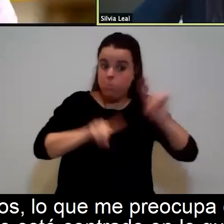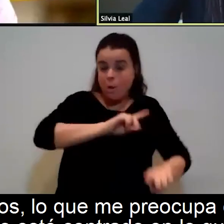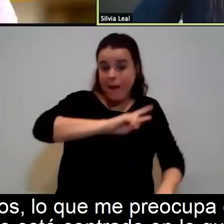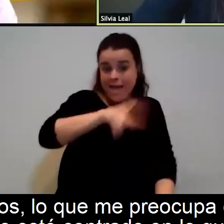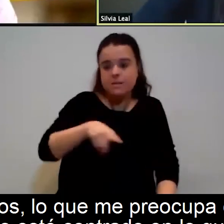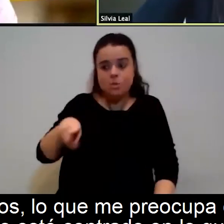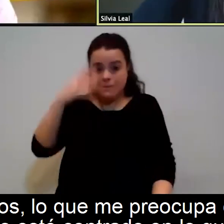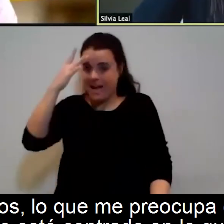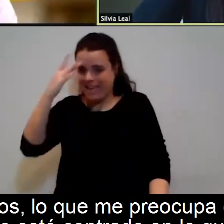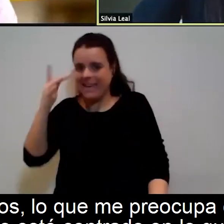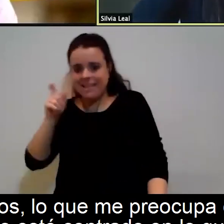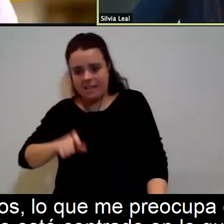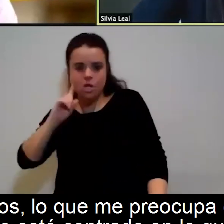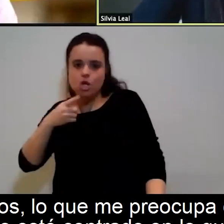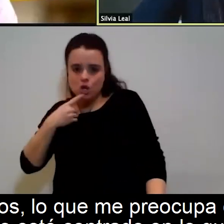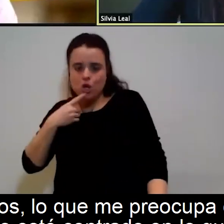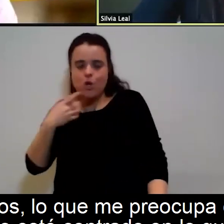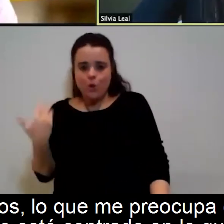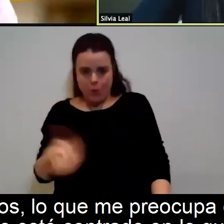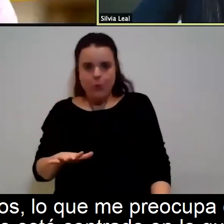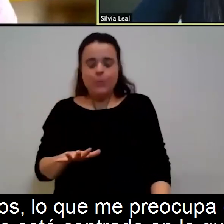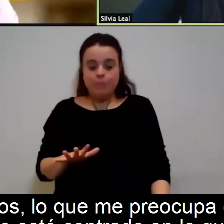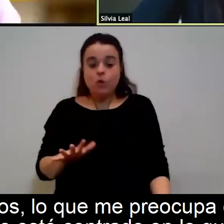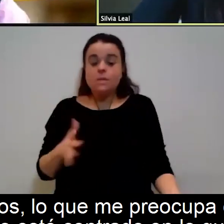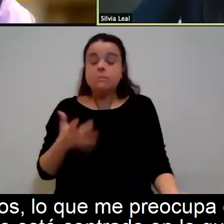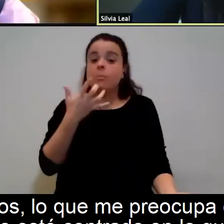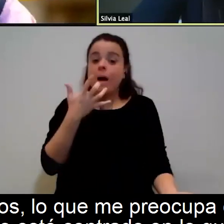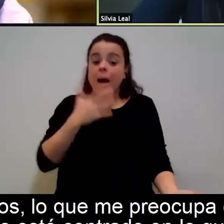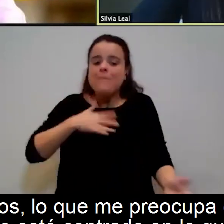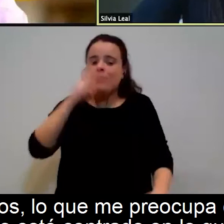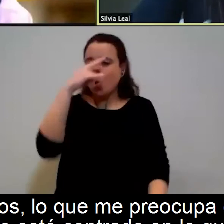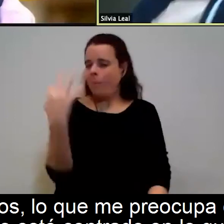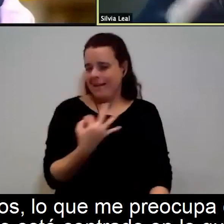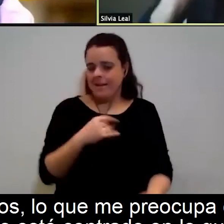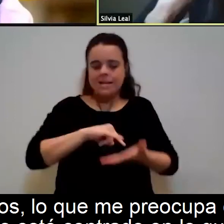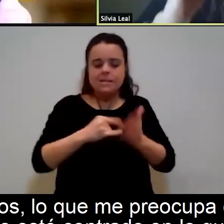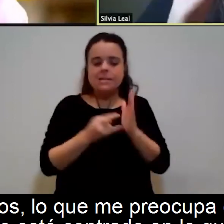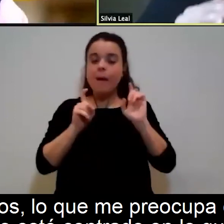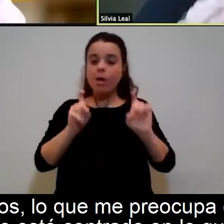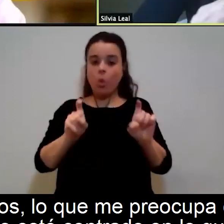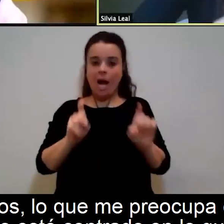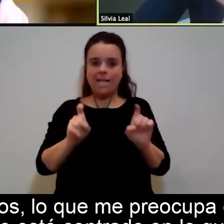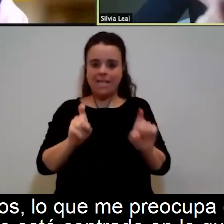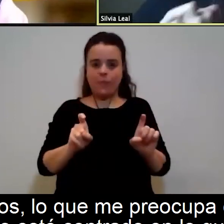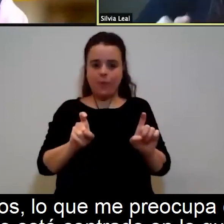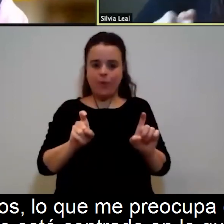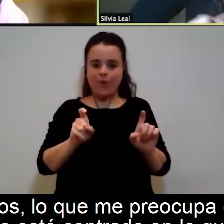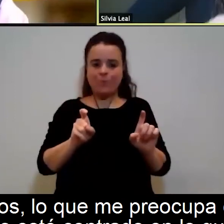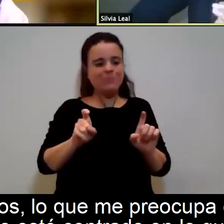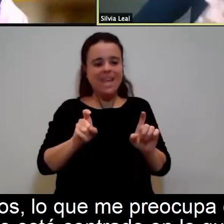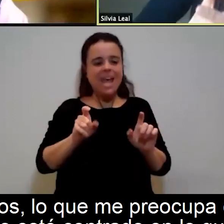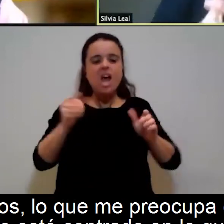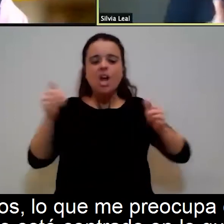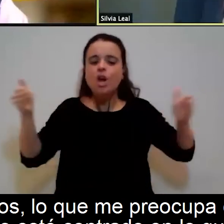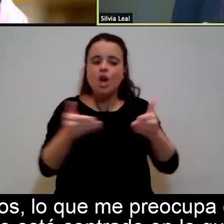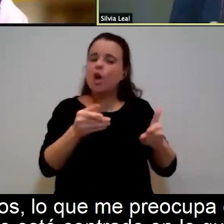proyectos, a mí lo que me preocupa es que en estos momentos el sistema educativo no solo no esté centrado en lo que tiene que estar, y aquí